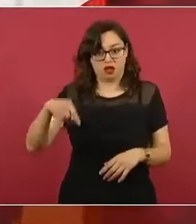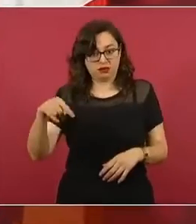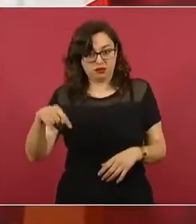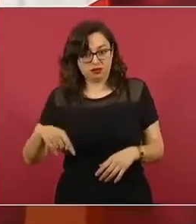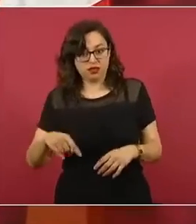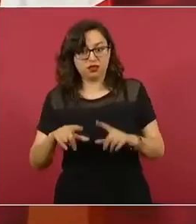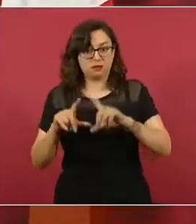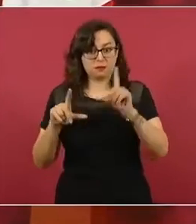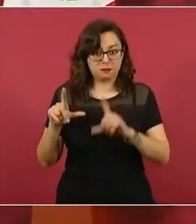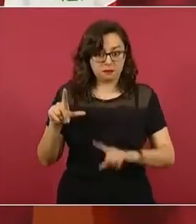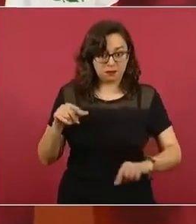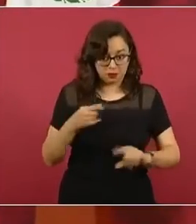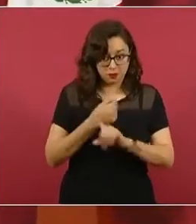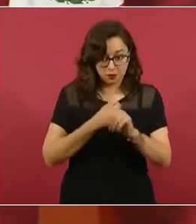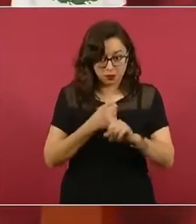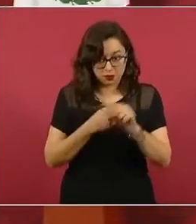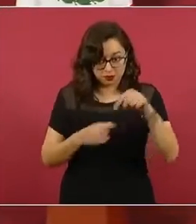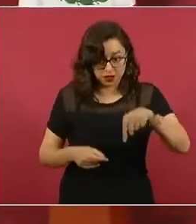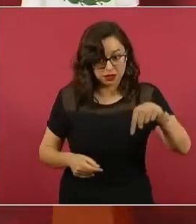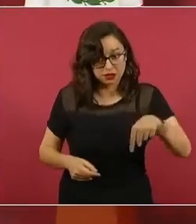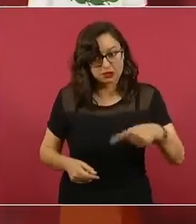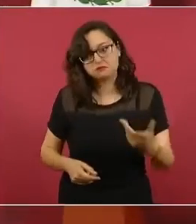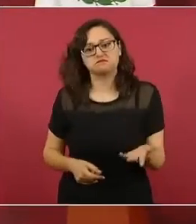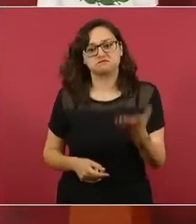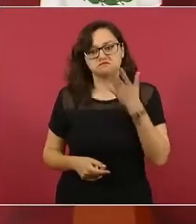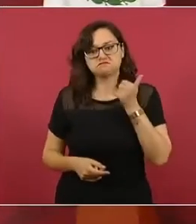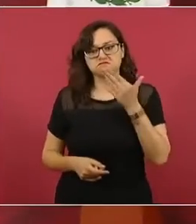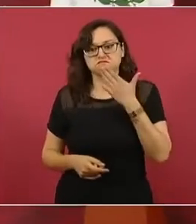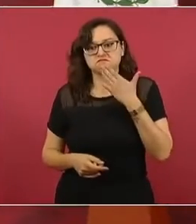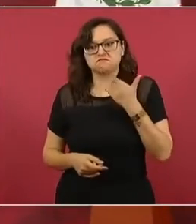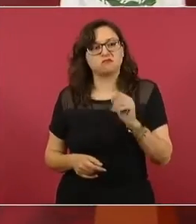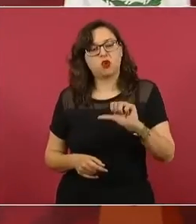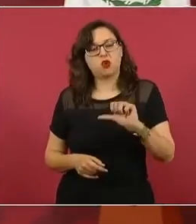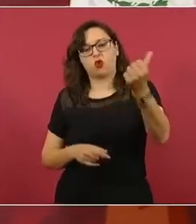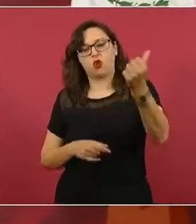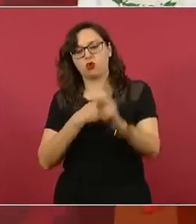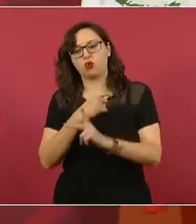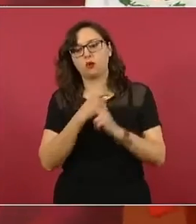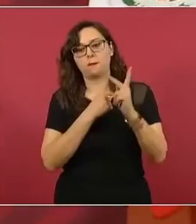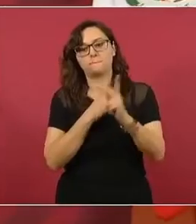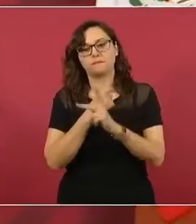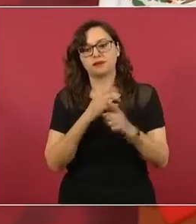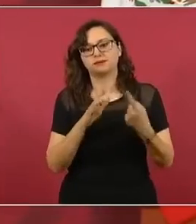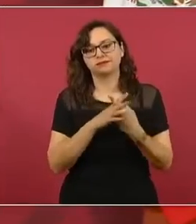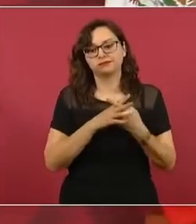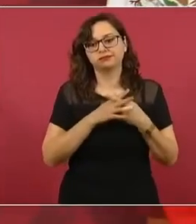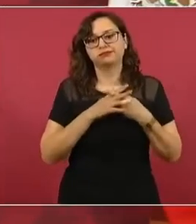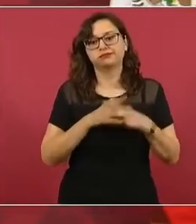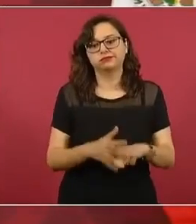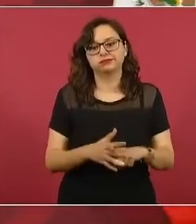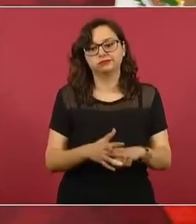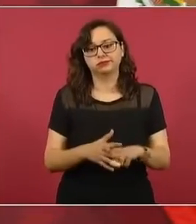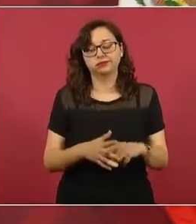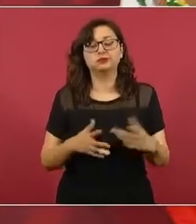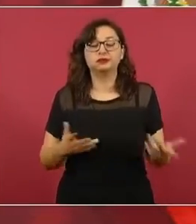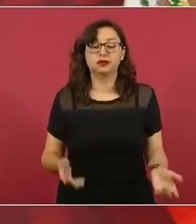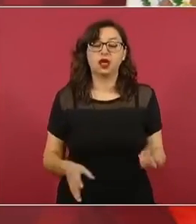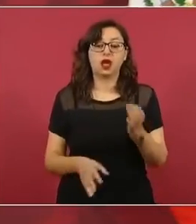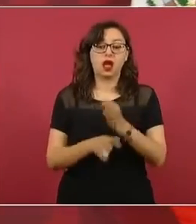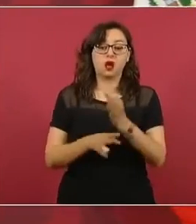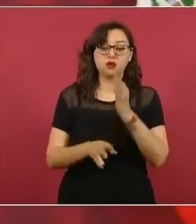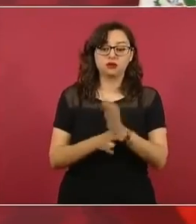Esto último, el incremento en la inflación, está muy relacionado